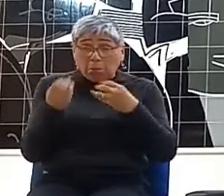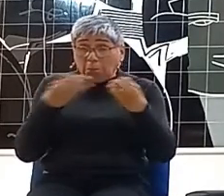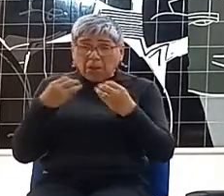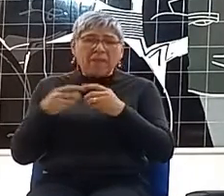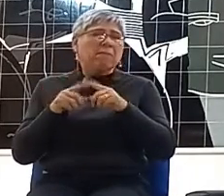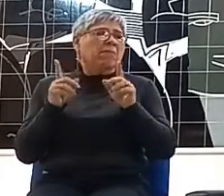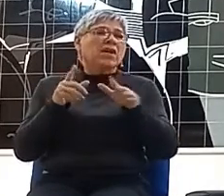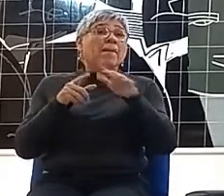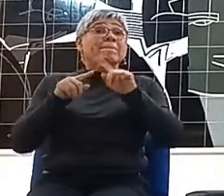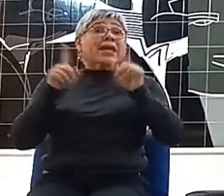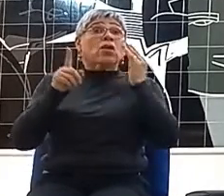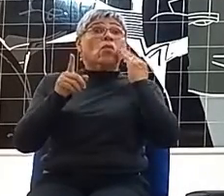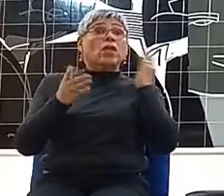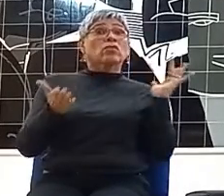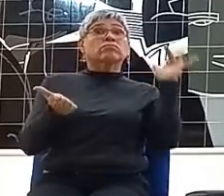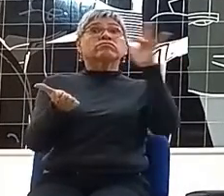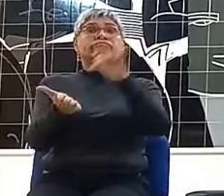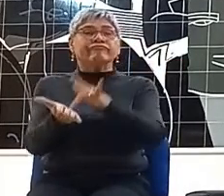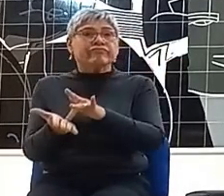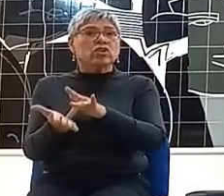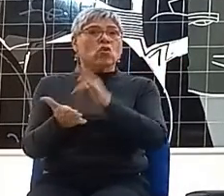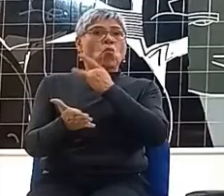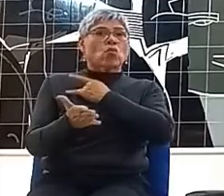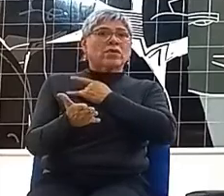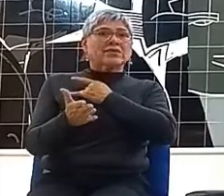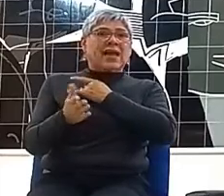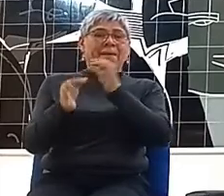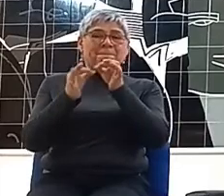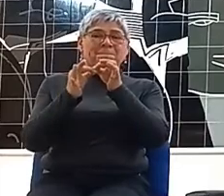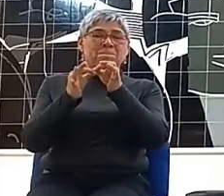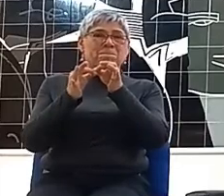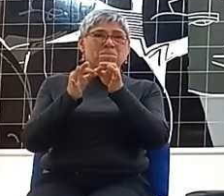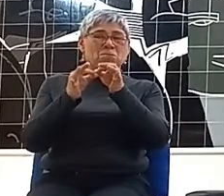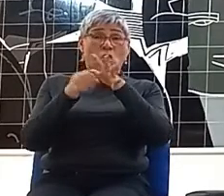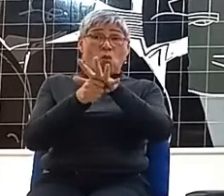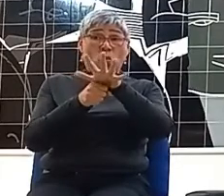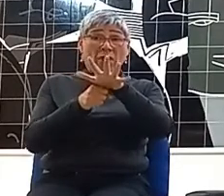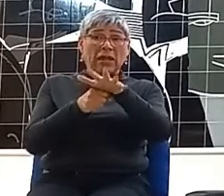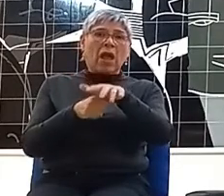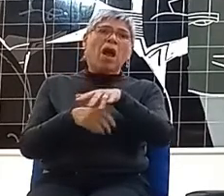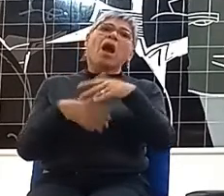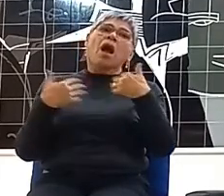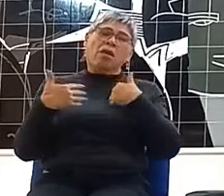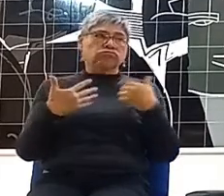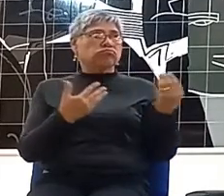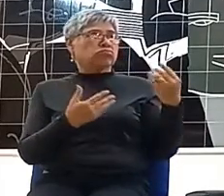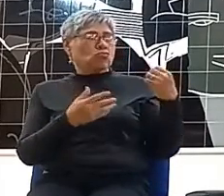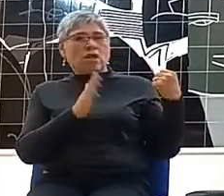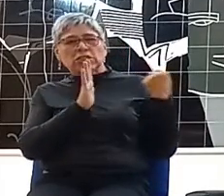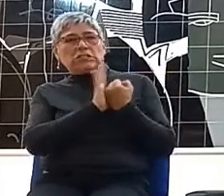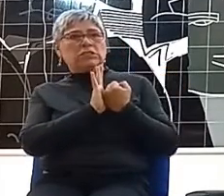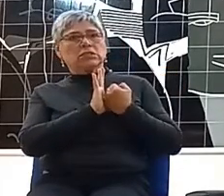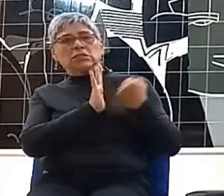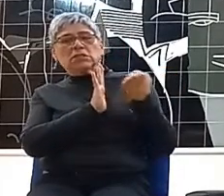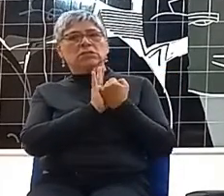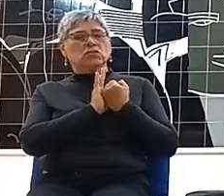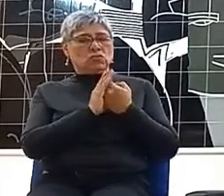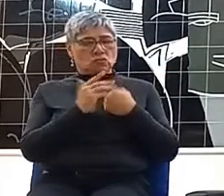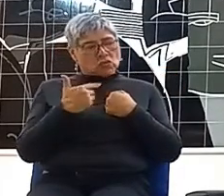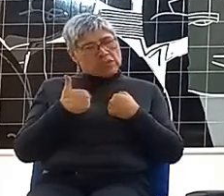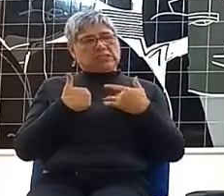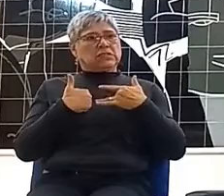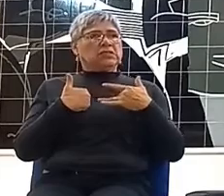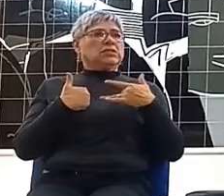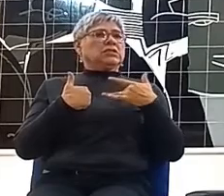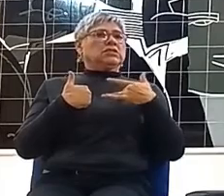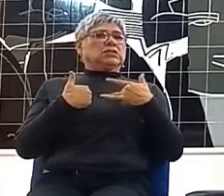mí llegar a la universidad pública de nuevo, ya como profesor, a mí me empezó a marcar, eso me empezó a